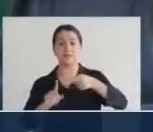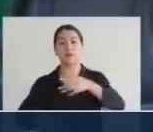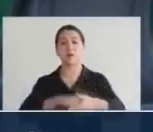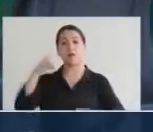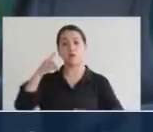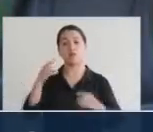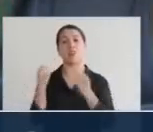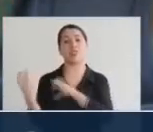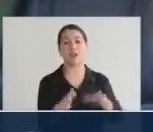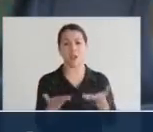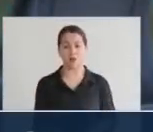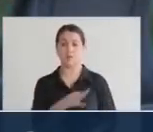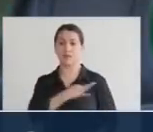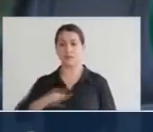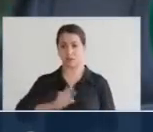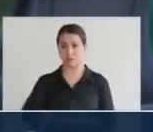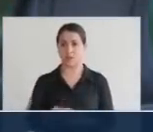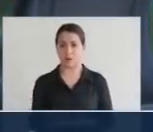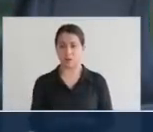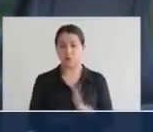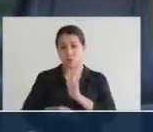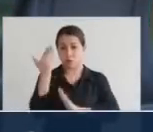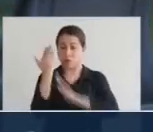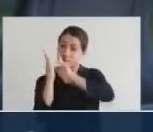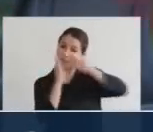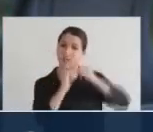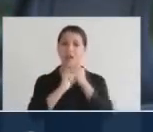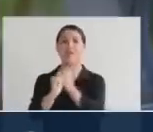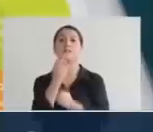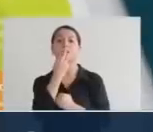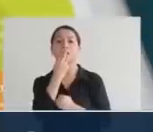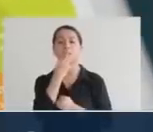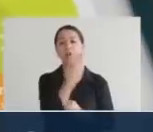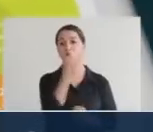después de hacer la rapera, dice, bueno, y ahora, mira, escúchame.